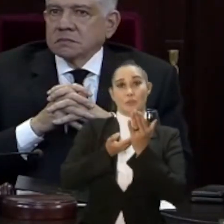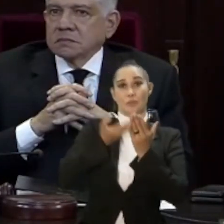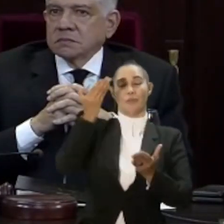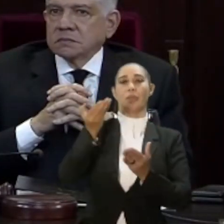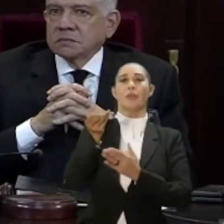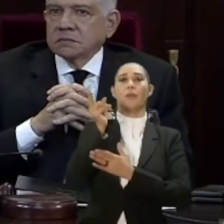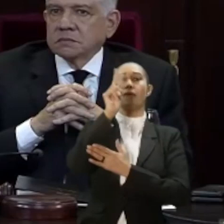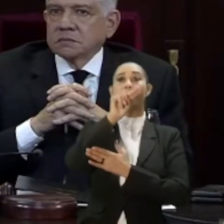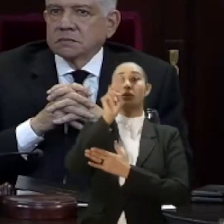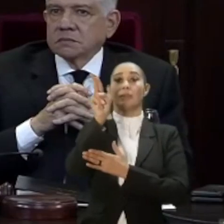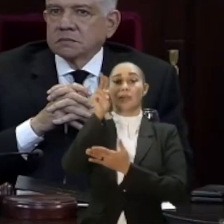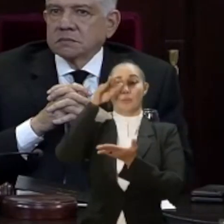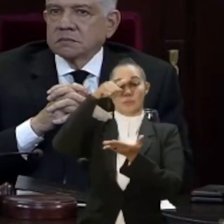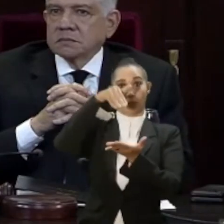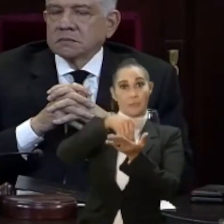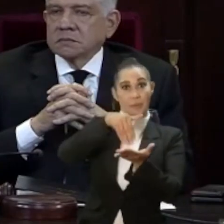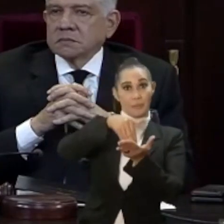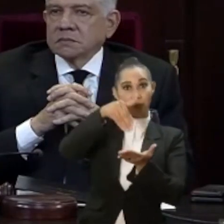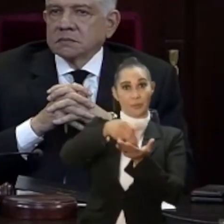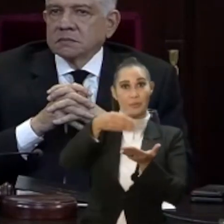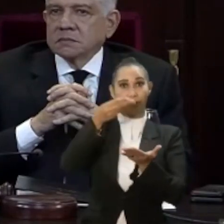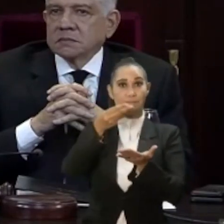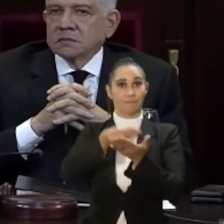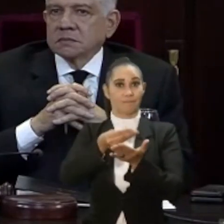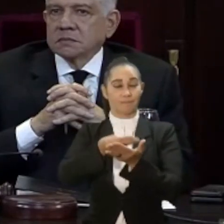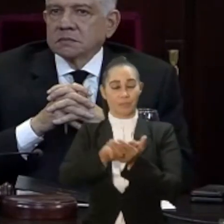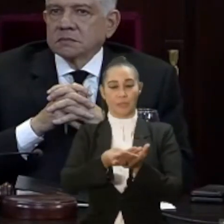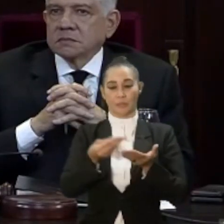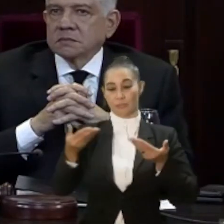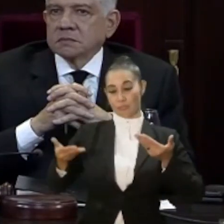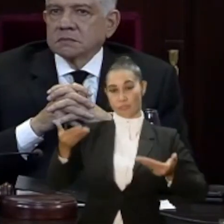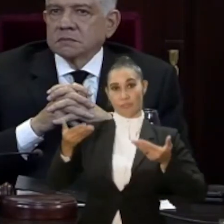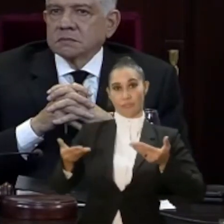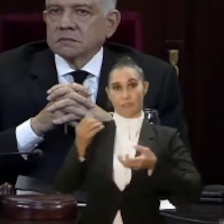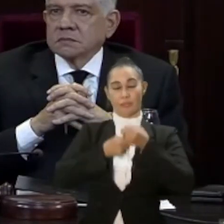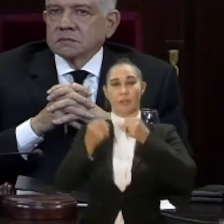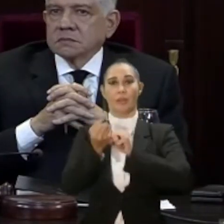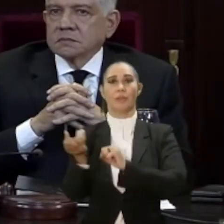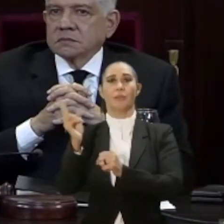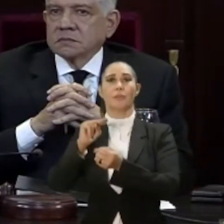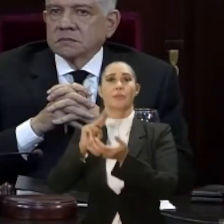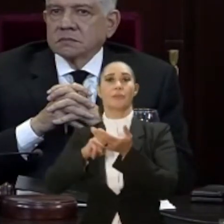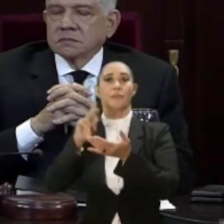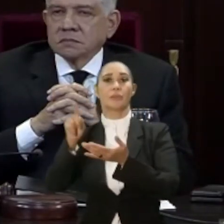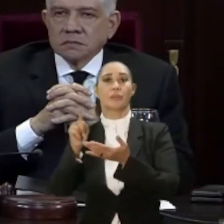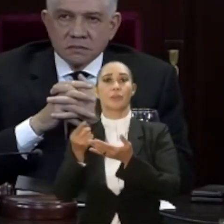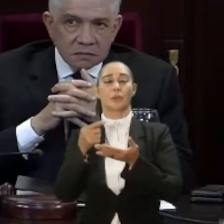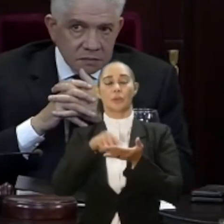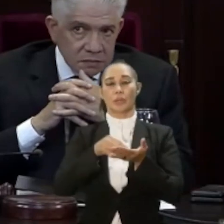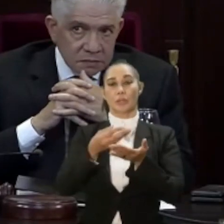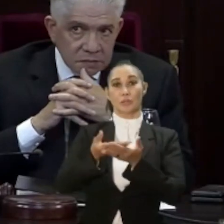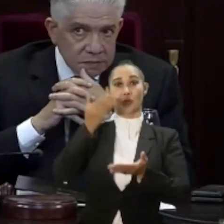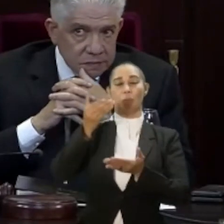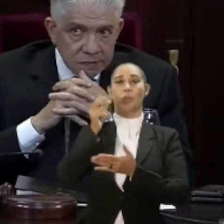más de 22 mil millones de pesos, que comparadas con las de 2021 suponen un crecimiento del